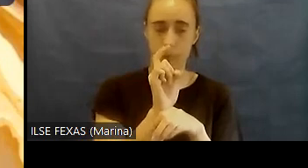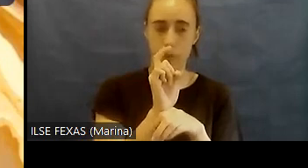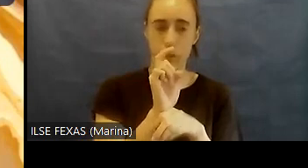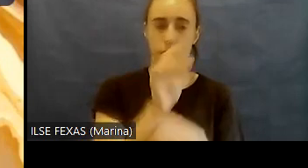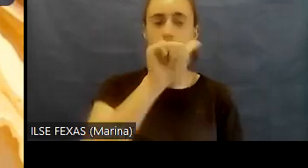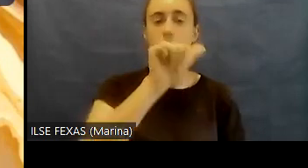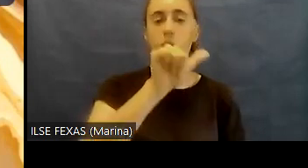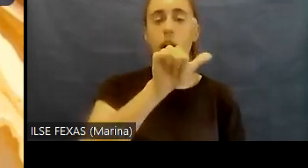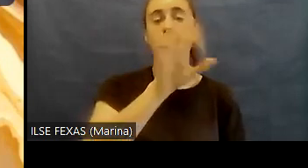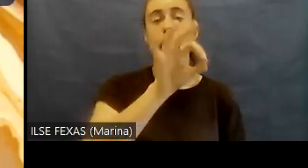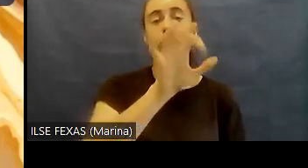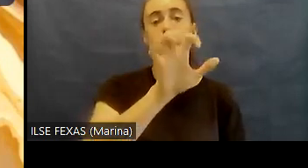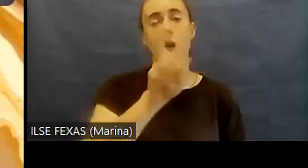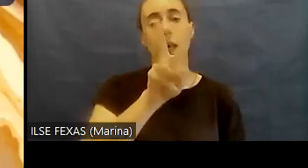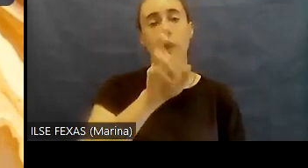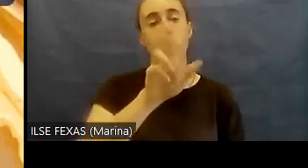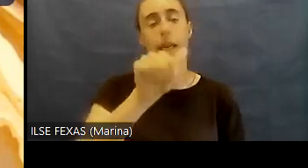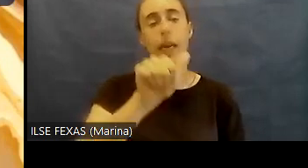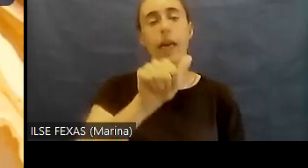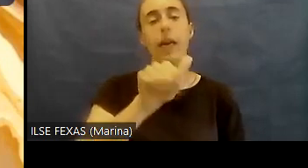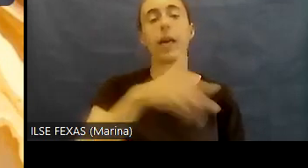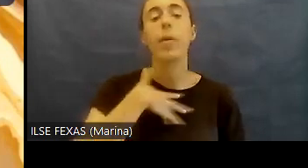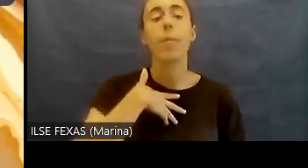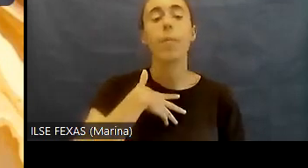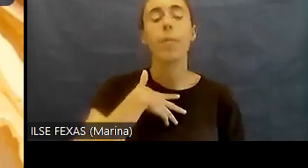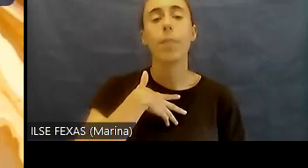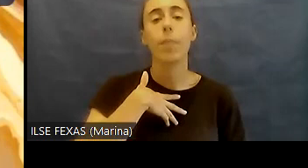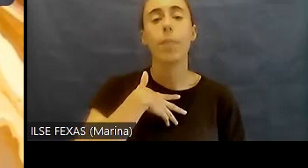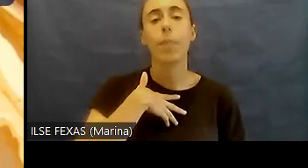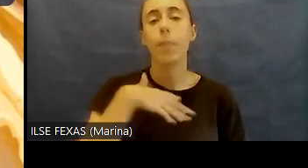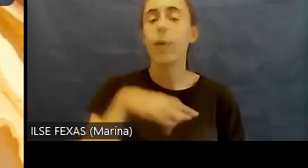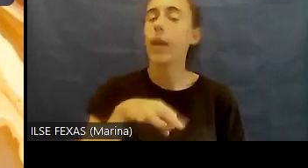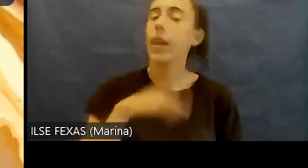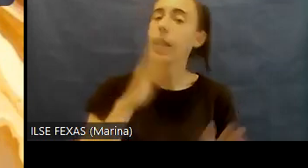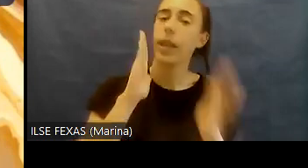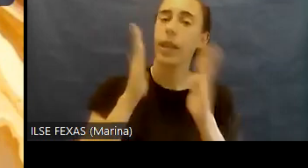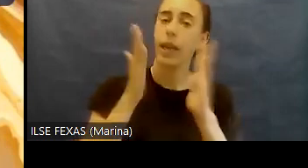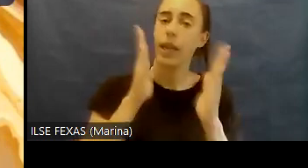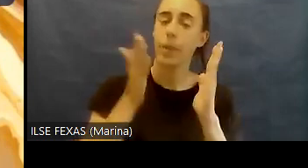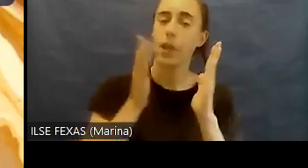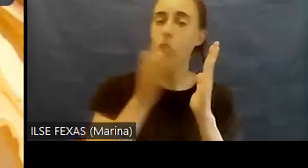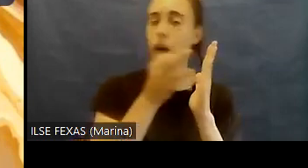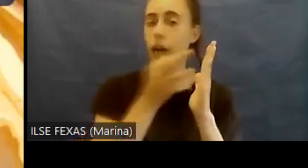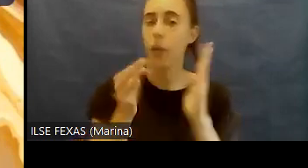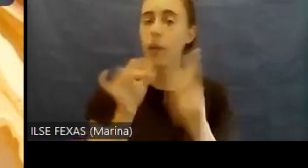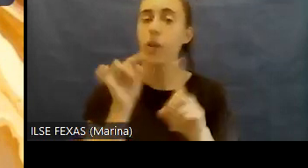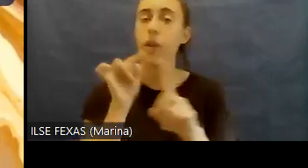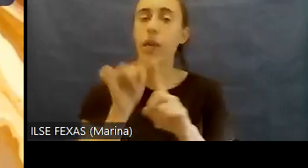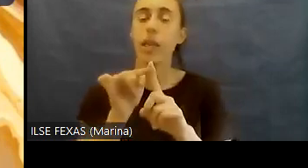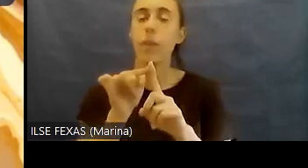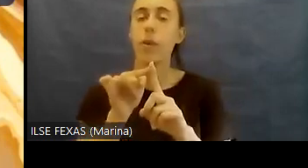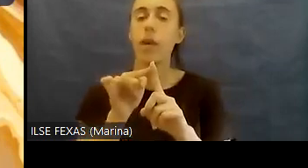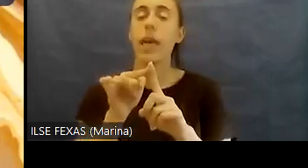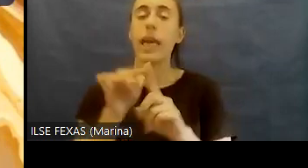aloe vera puede resultar un tratamiento adecuado para casos de